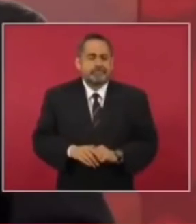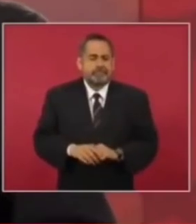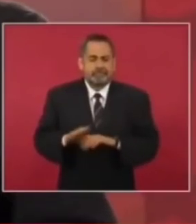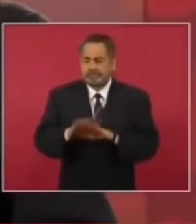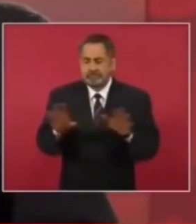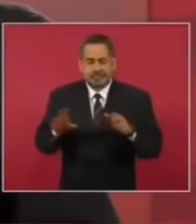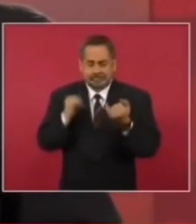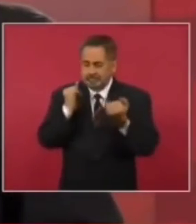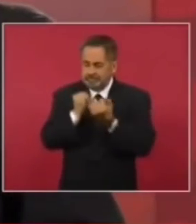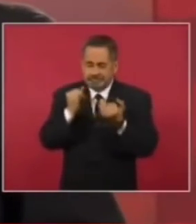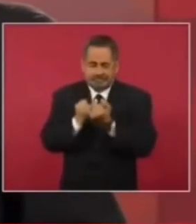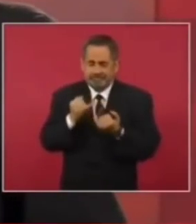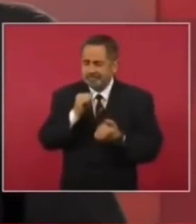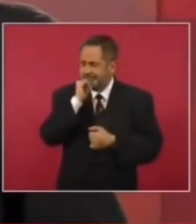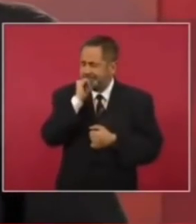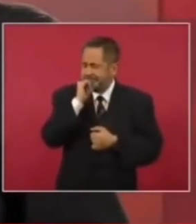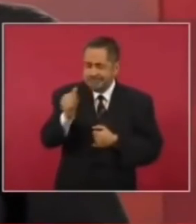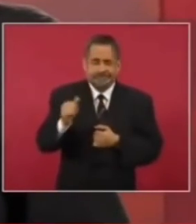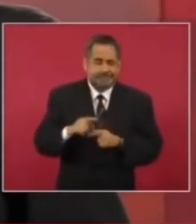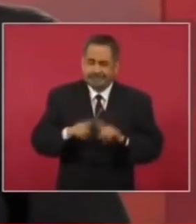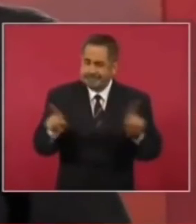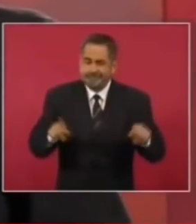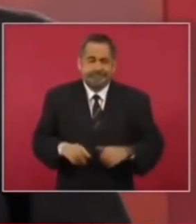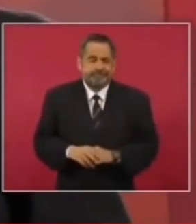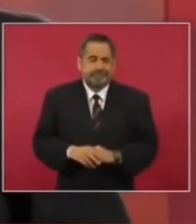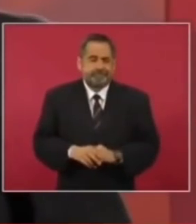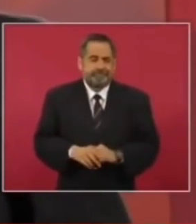No somos iguales.